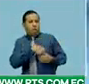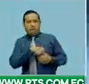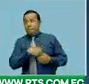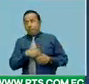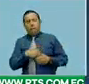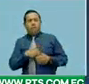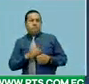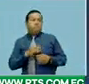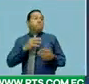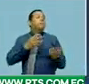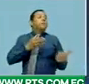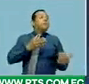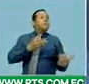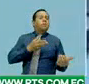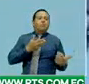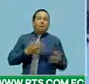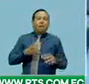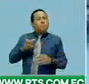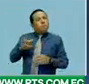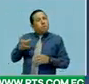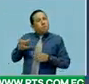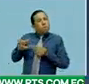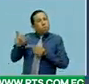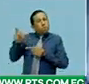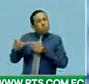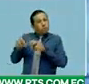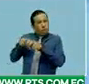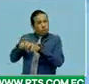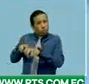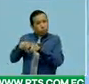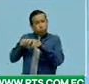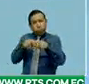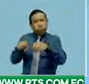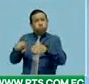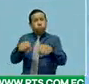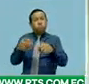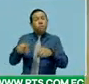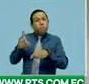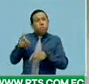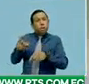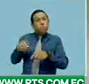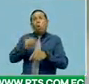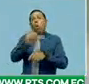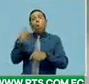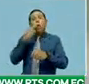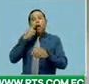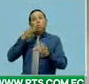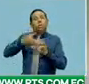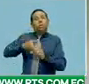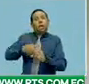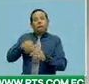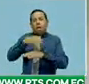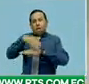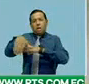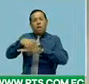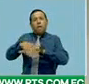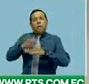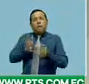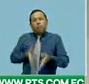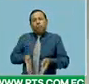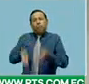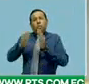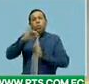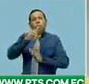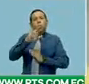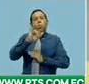los mismos individuos horas antes asaltaron otra gasolinera en el recinto Tres Postes en la vía Juján, hecho que también quedó registrado